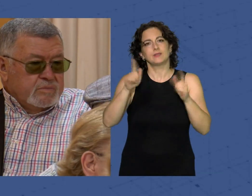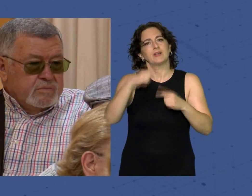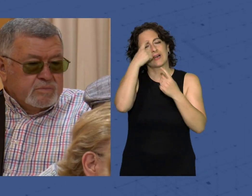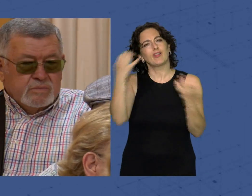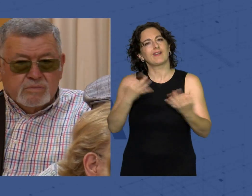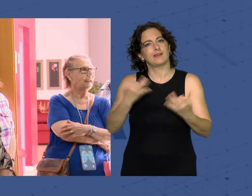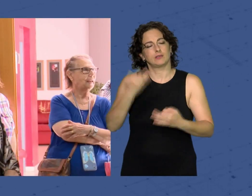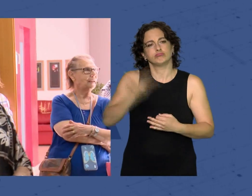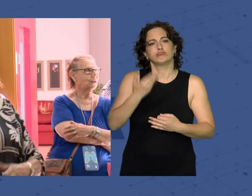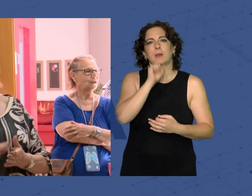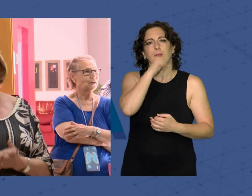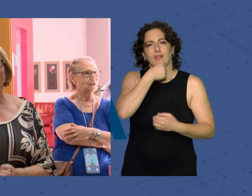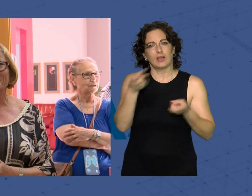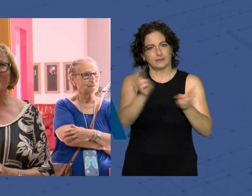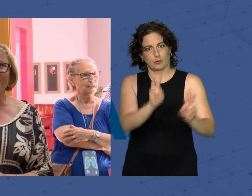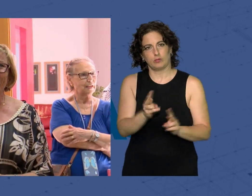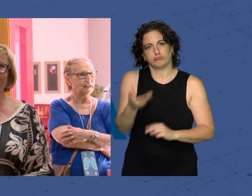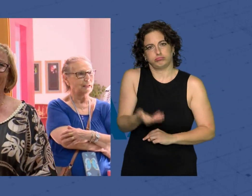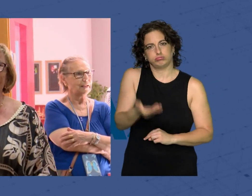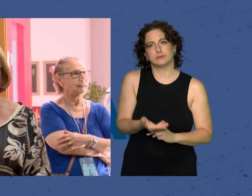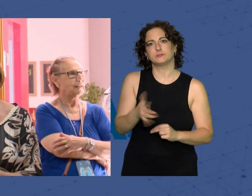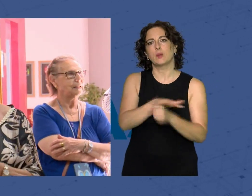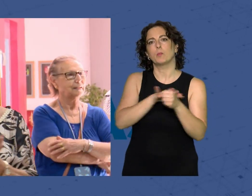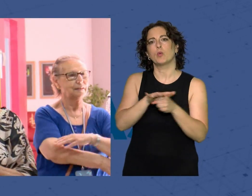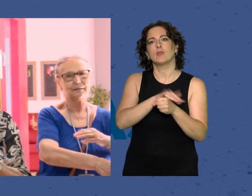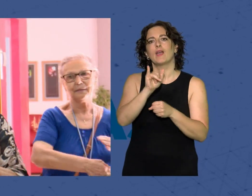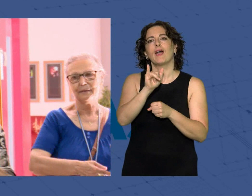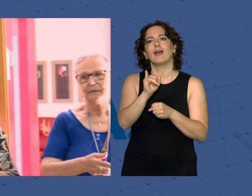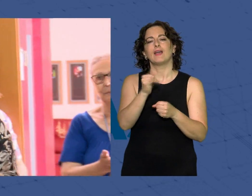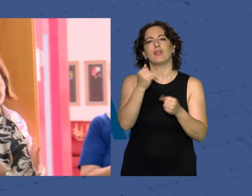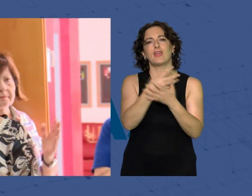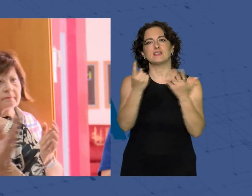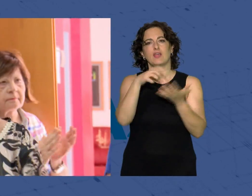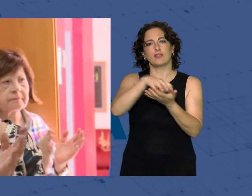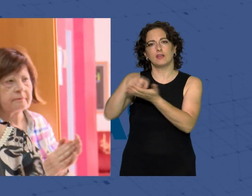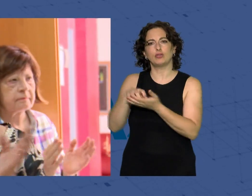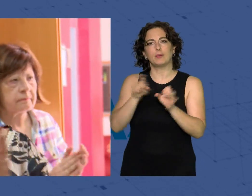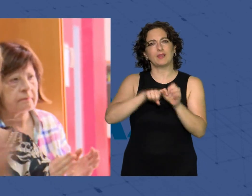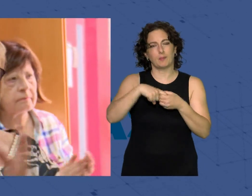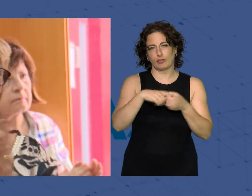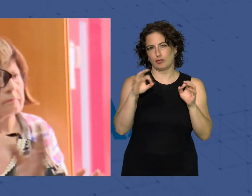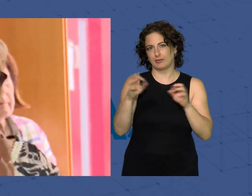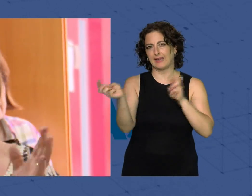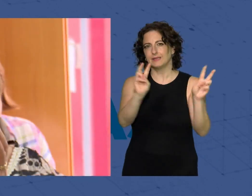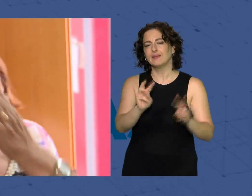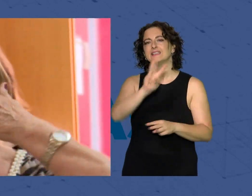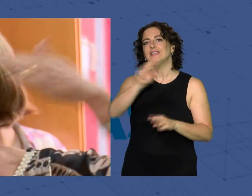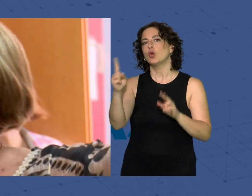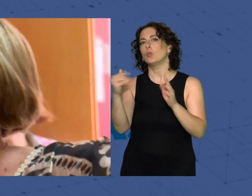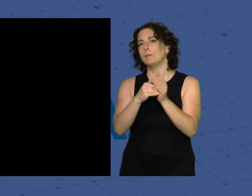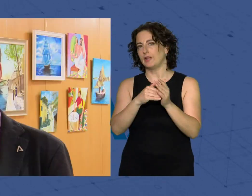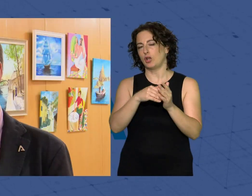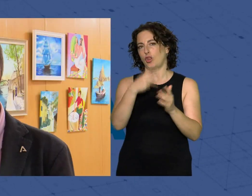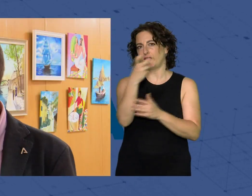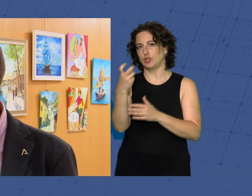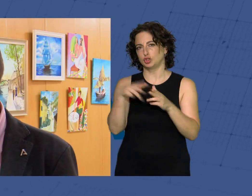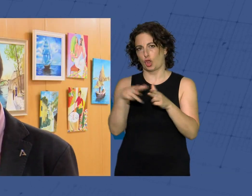importancia de envejecer activamente en la provincia hay 16 centros de participación activa con 31.200 socios